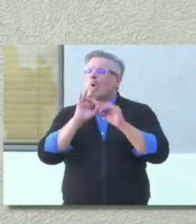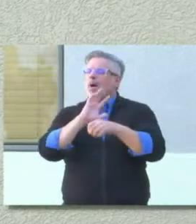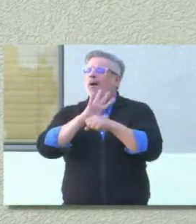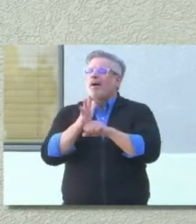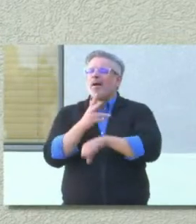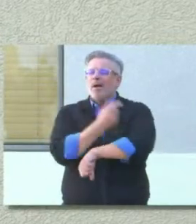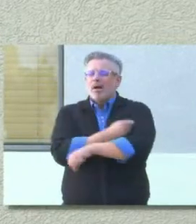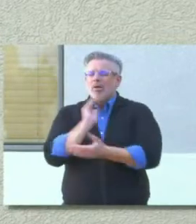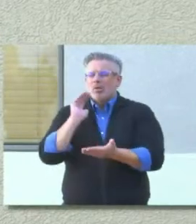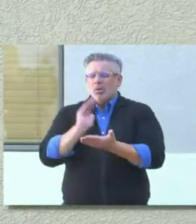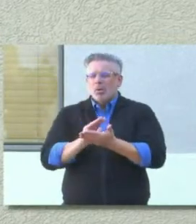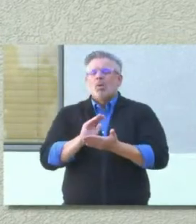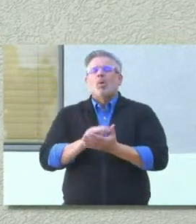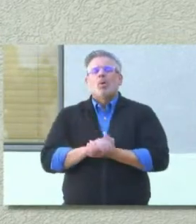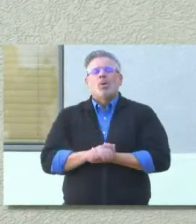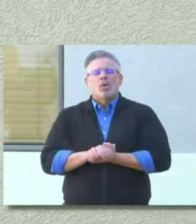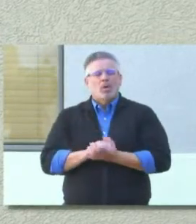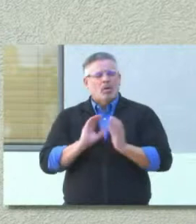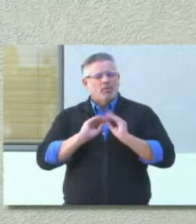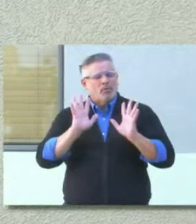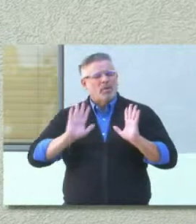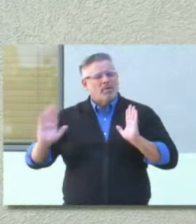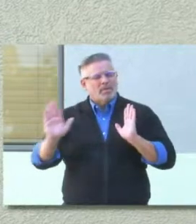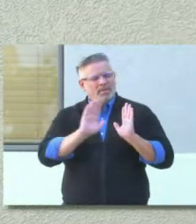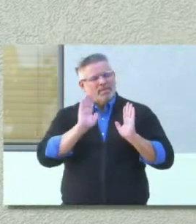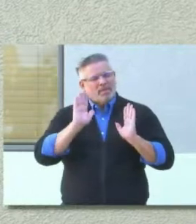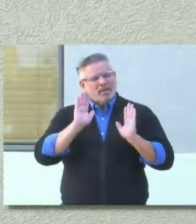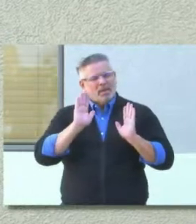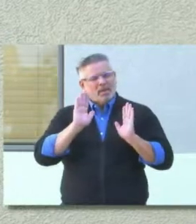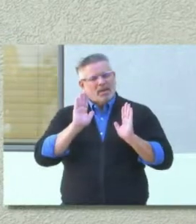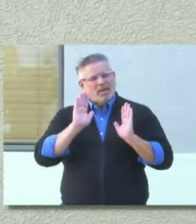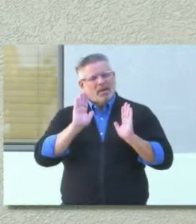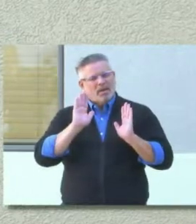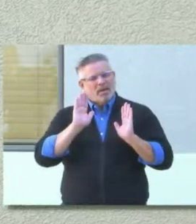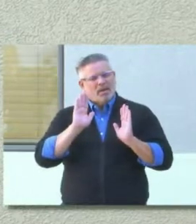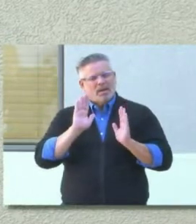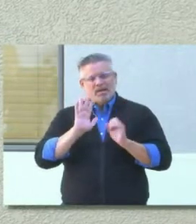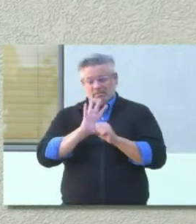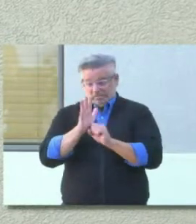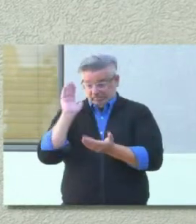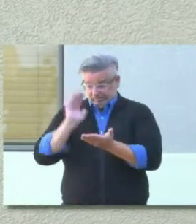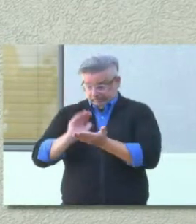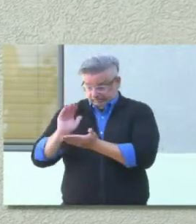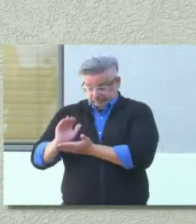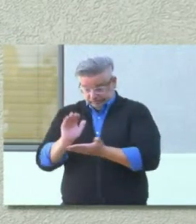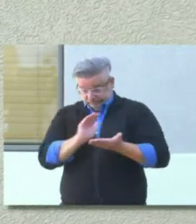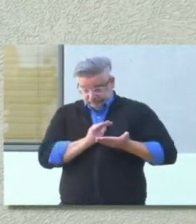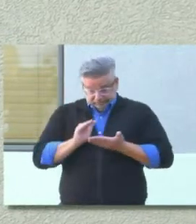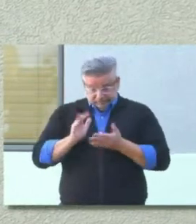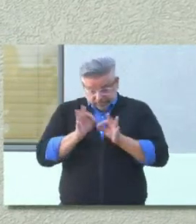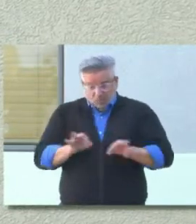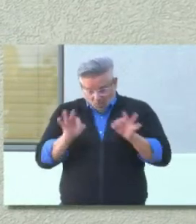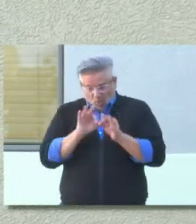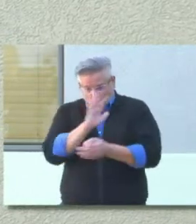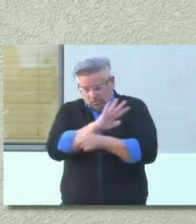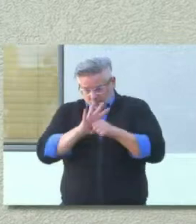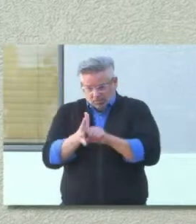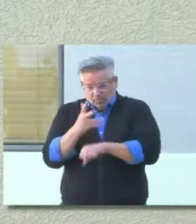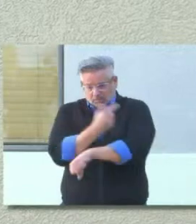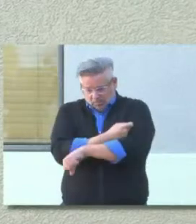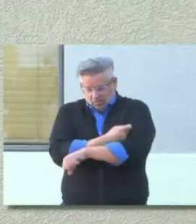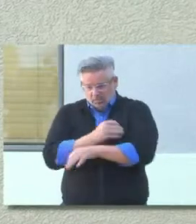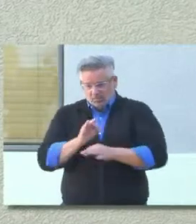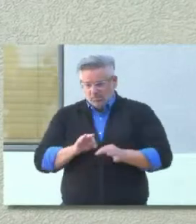las vacunas. Las vacunas son claves para poder llegar al otro lado de esta pandemia. No solo los expertos